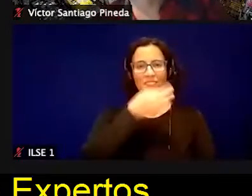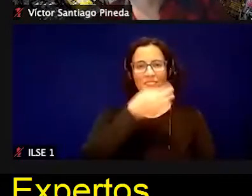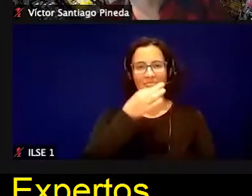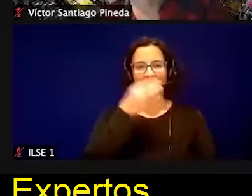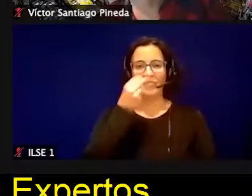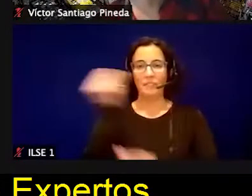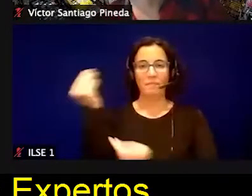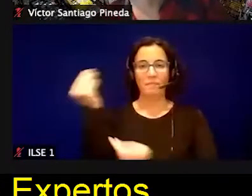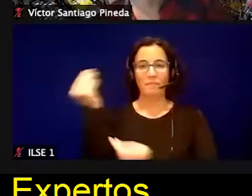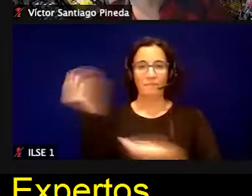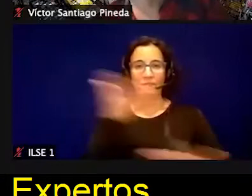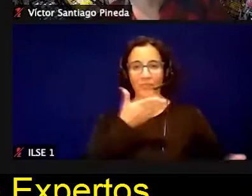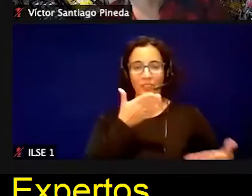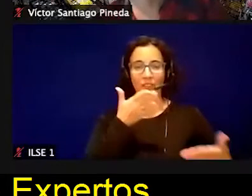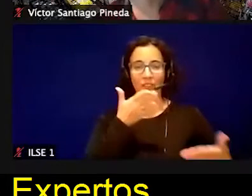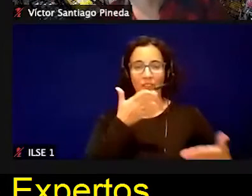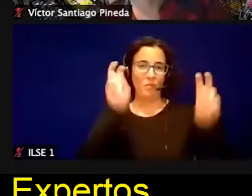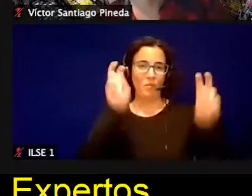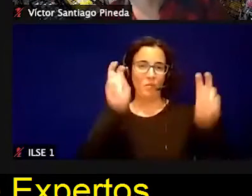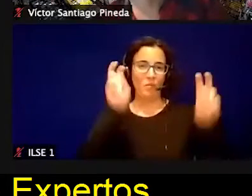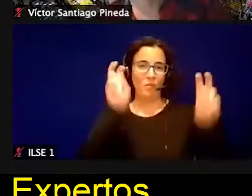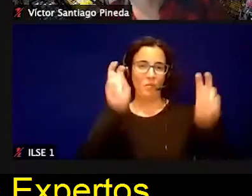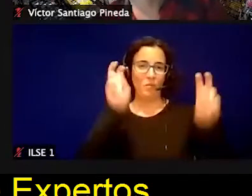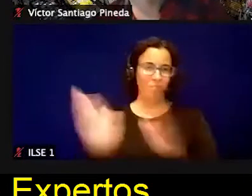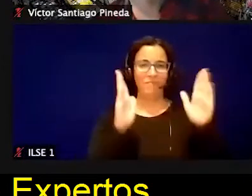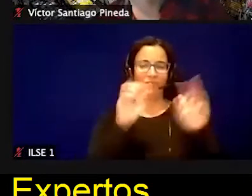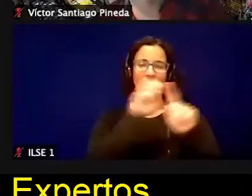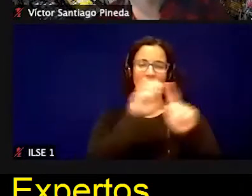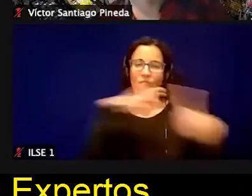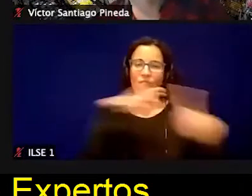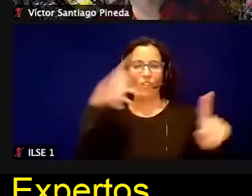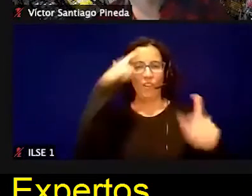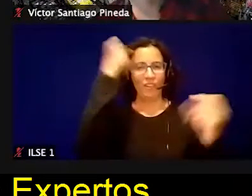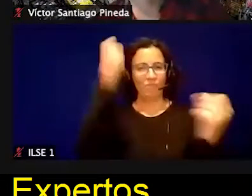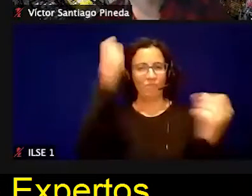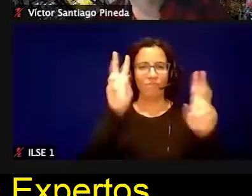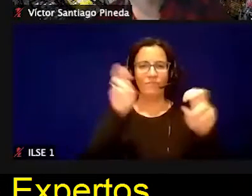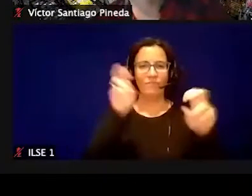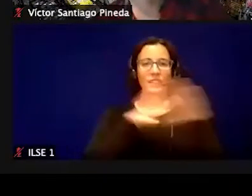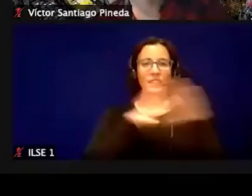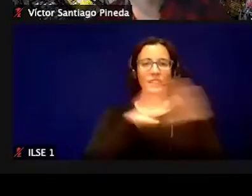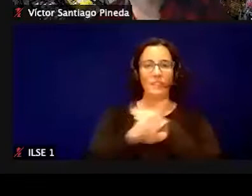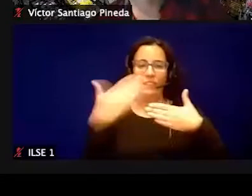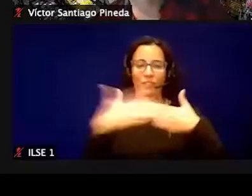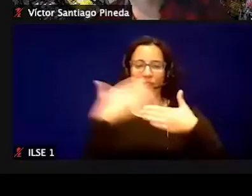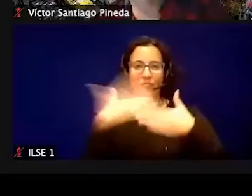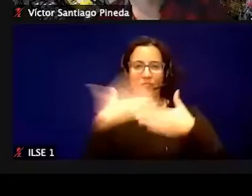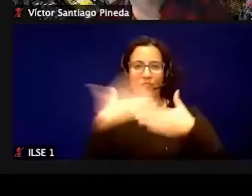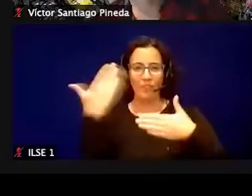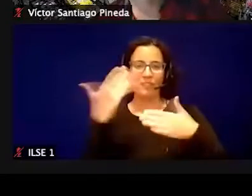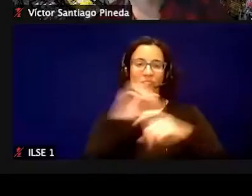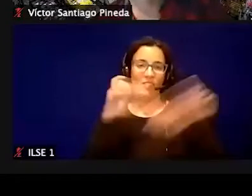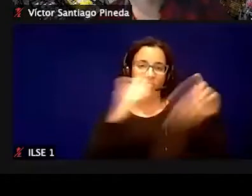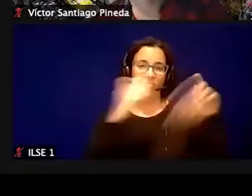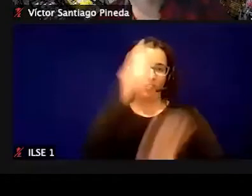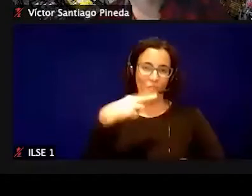Bienvenidos a esta nueva edición del Foro de Expertos en Accesibilidad e Innovación de la Fundación ONCE en colaboración